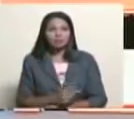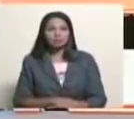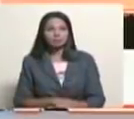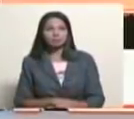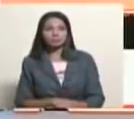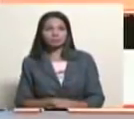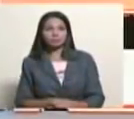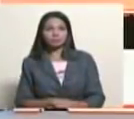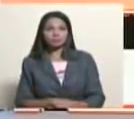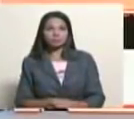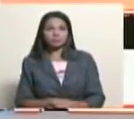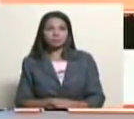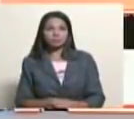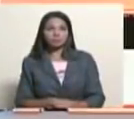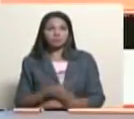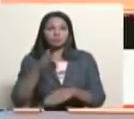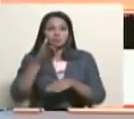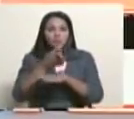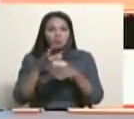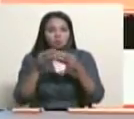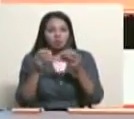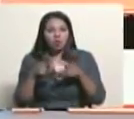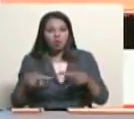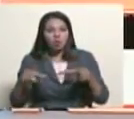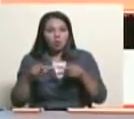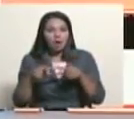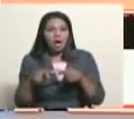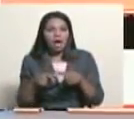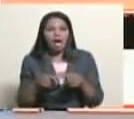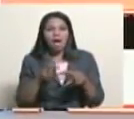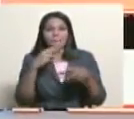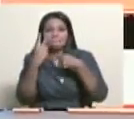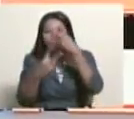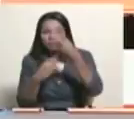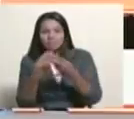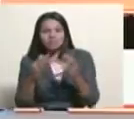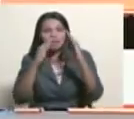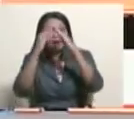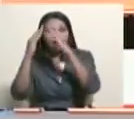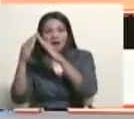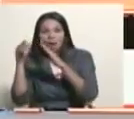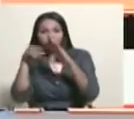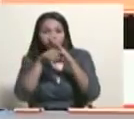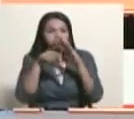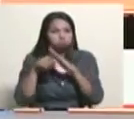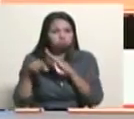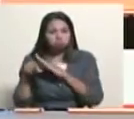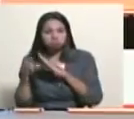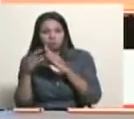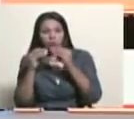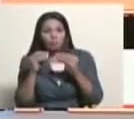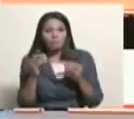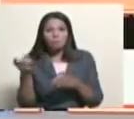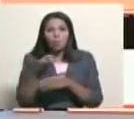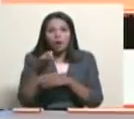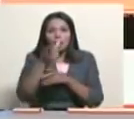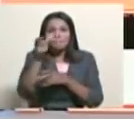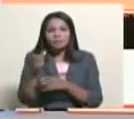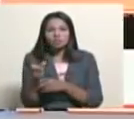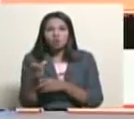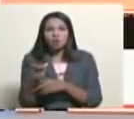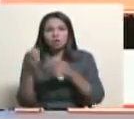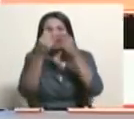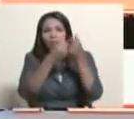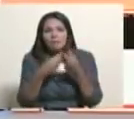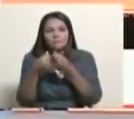lanzamos a lo largo y ancho del país a una visita casa por casa a buscar a las víctimas de la guerra